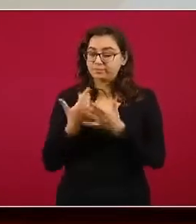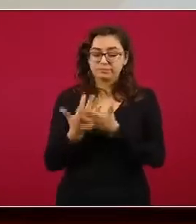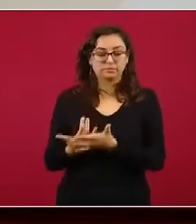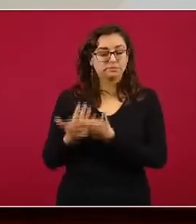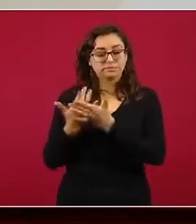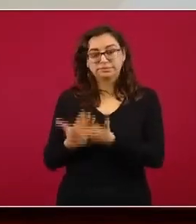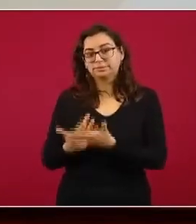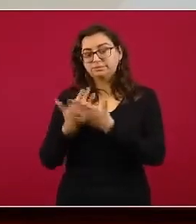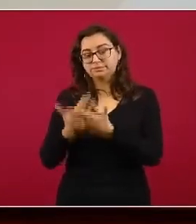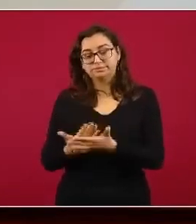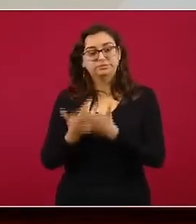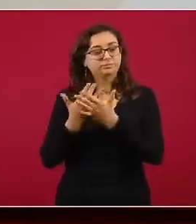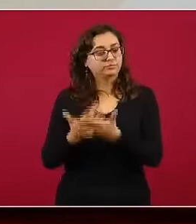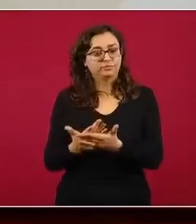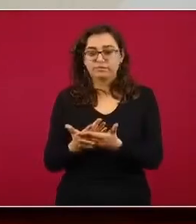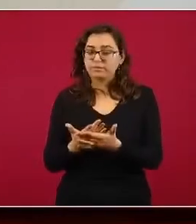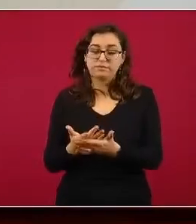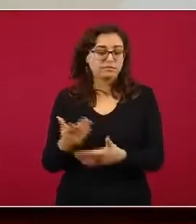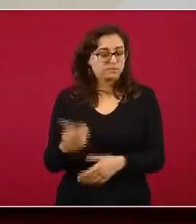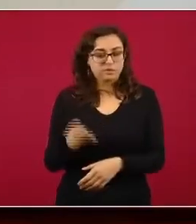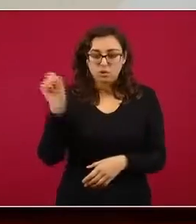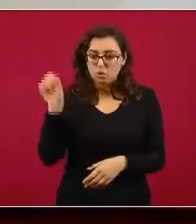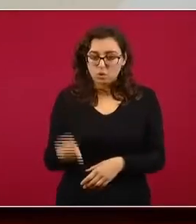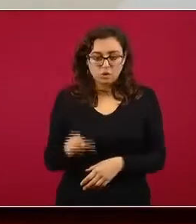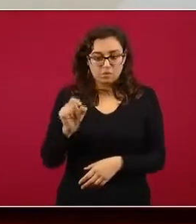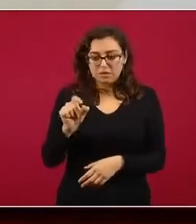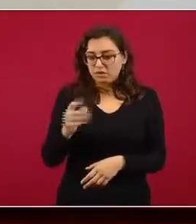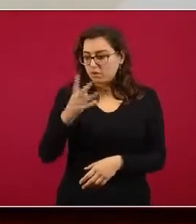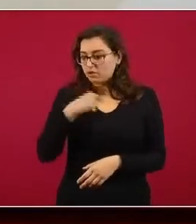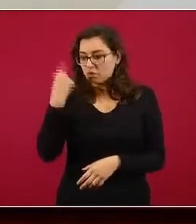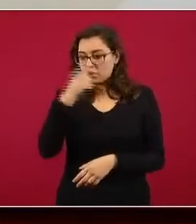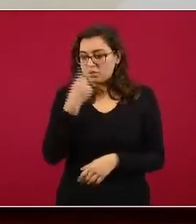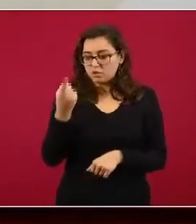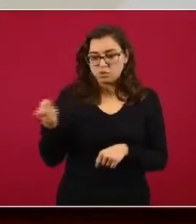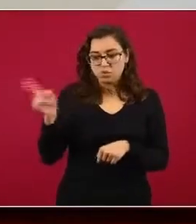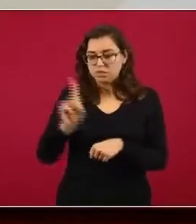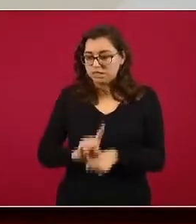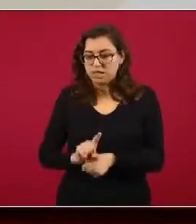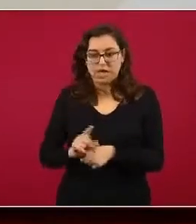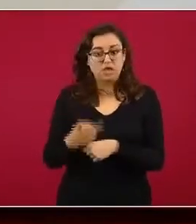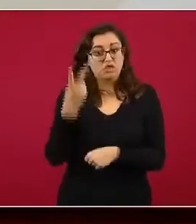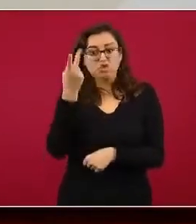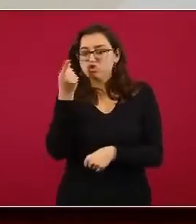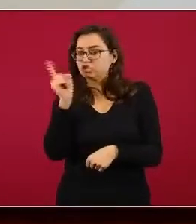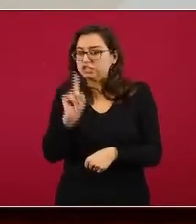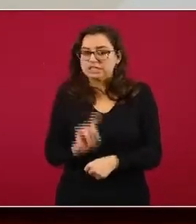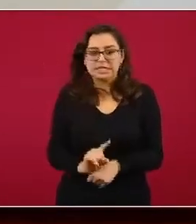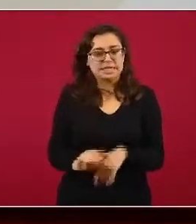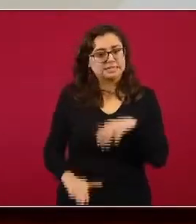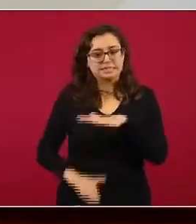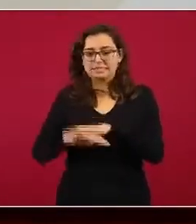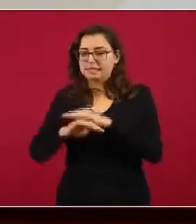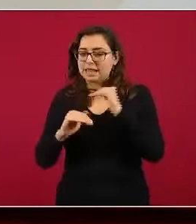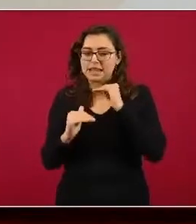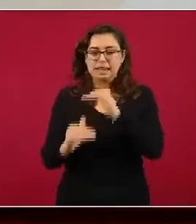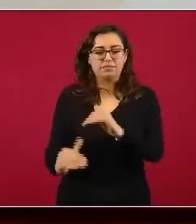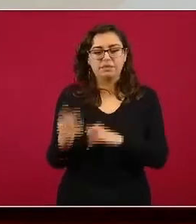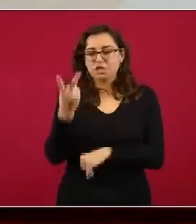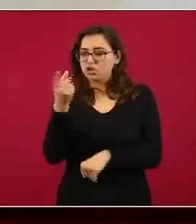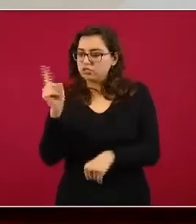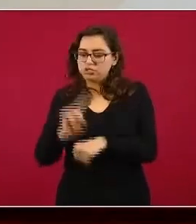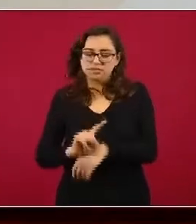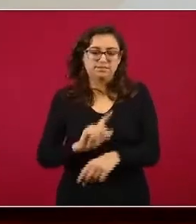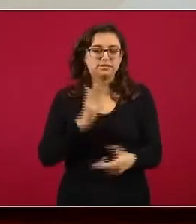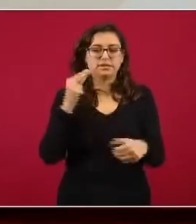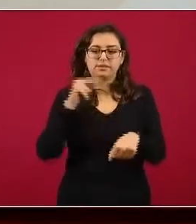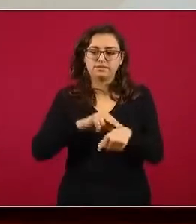tanto tiempo para demandar la atención médica. Deben hacerlo en las primeras 24, en las primeras máximo 48 horas de iniciado los